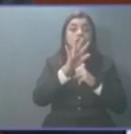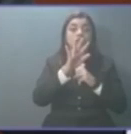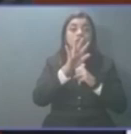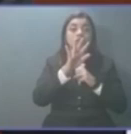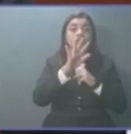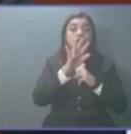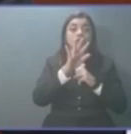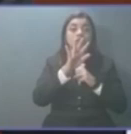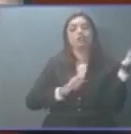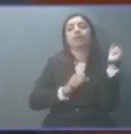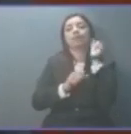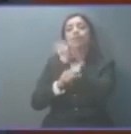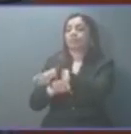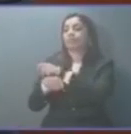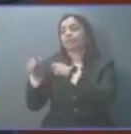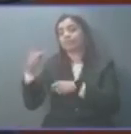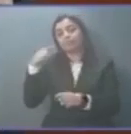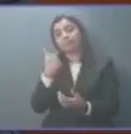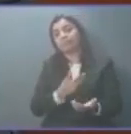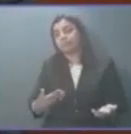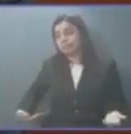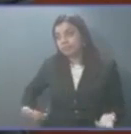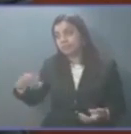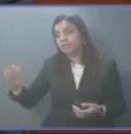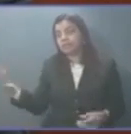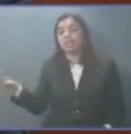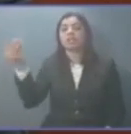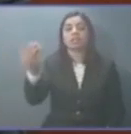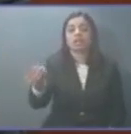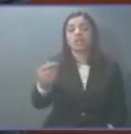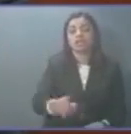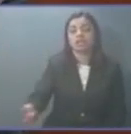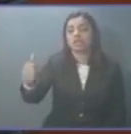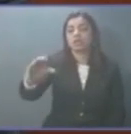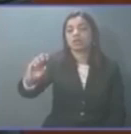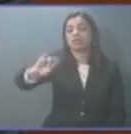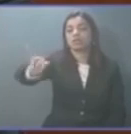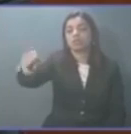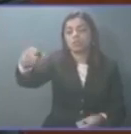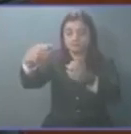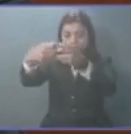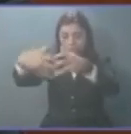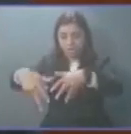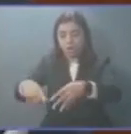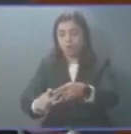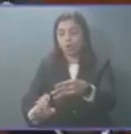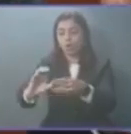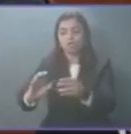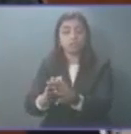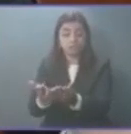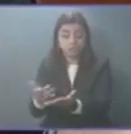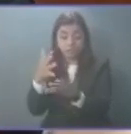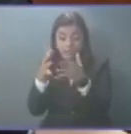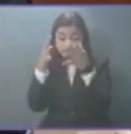veto. Y usted, presidente, tendrá la opción de mandarlo a la Sala de lo Constitucional para que la Sala en 15 días resuelva